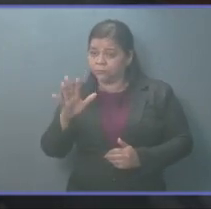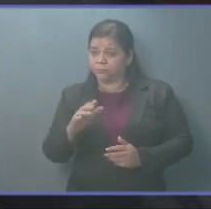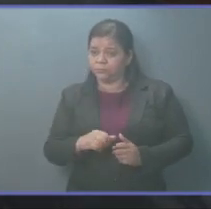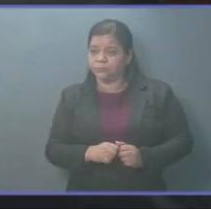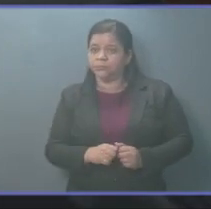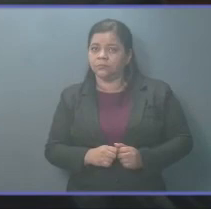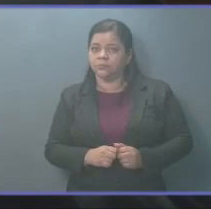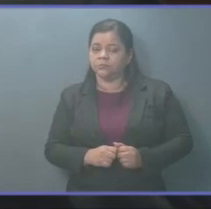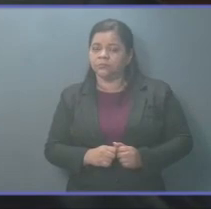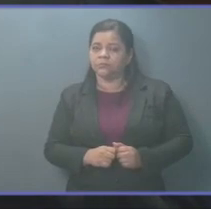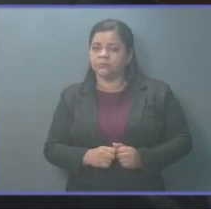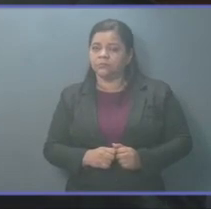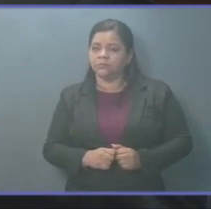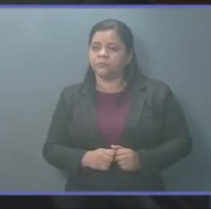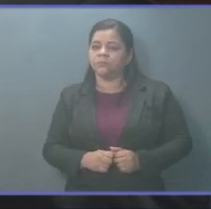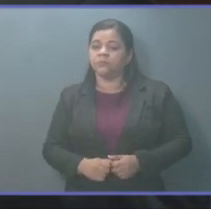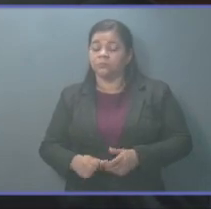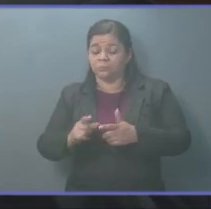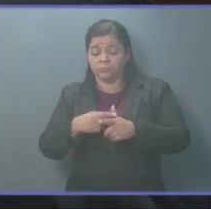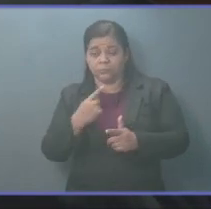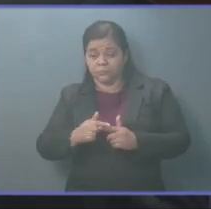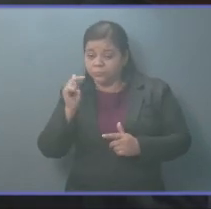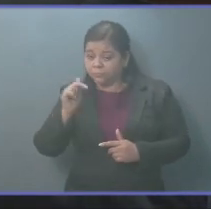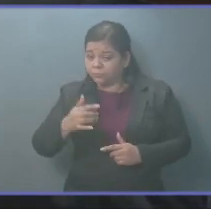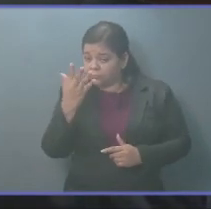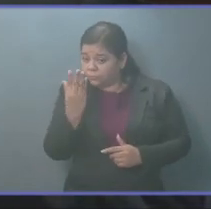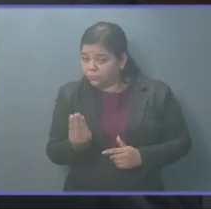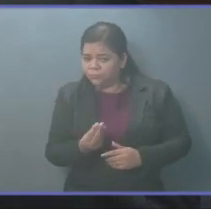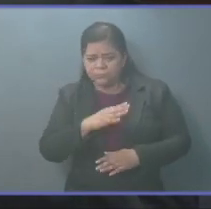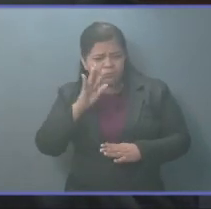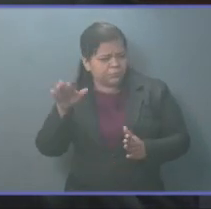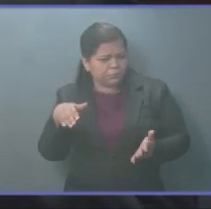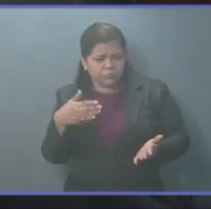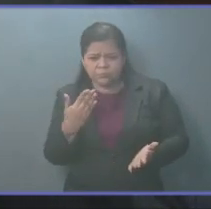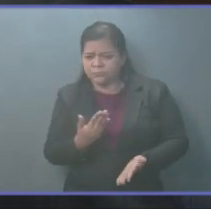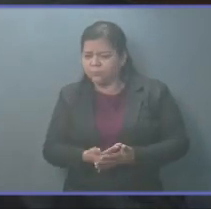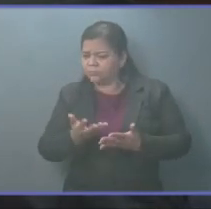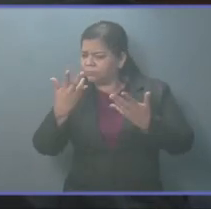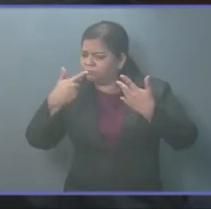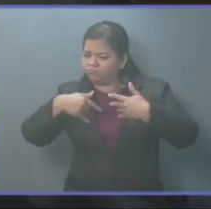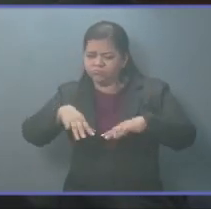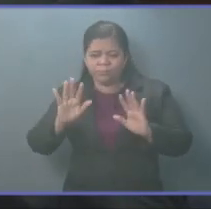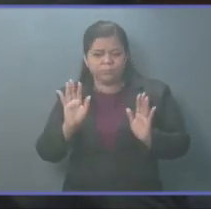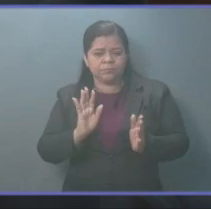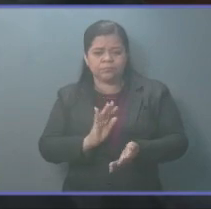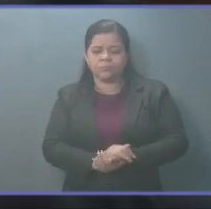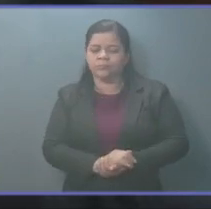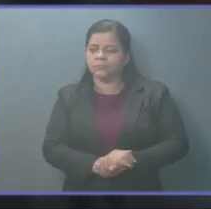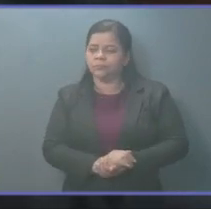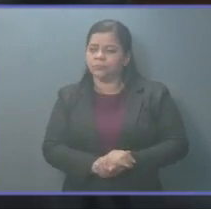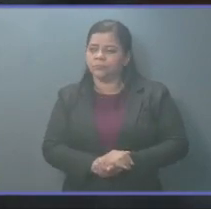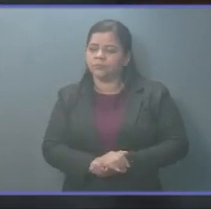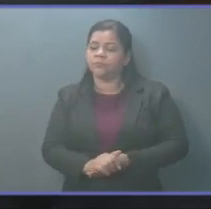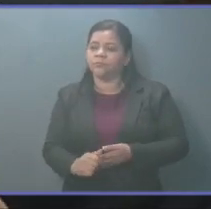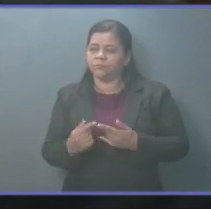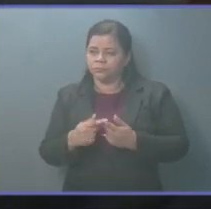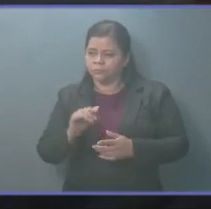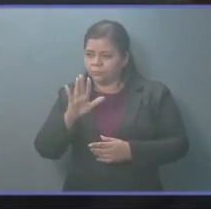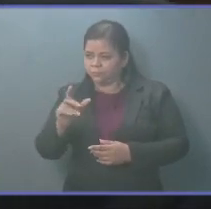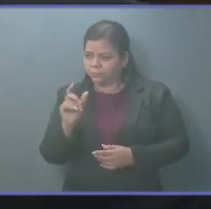dijo esta frase: ese día todo se desarrolló de manera normal. Esas fueron sus